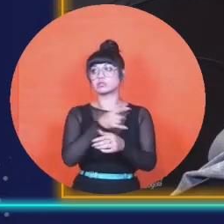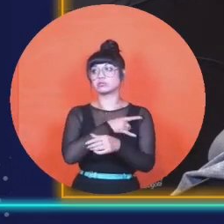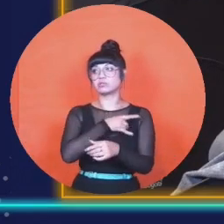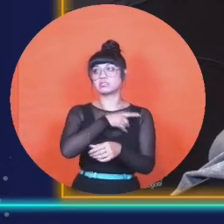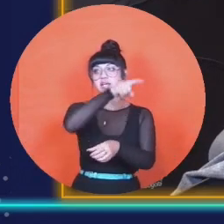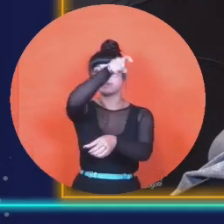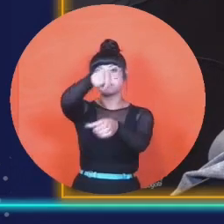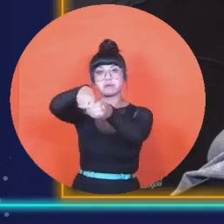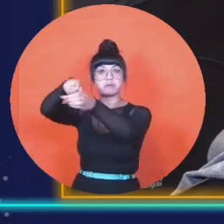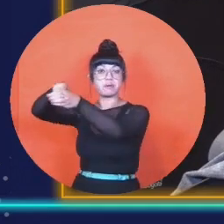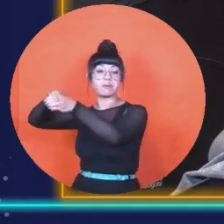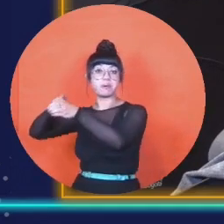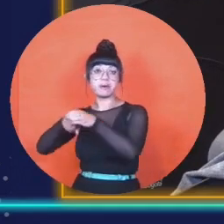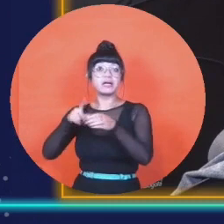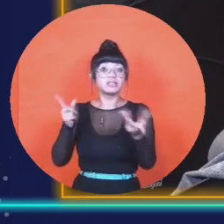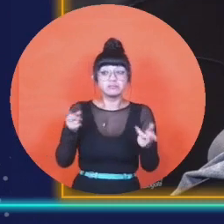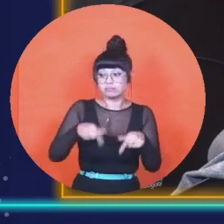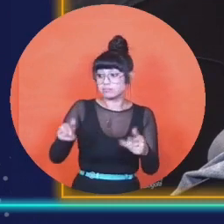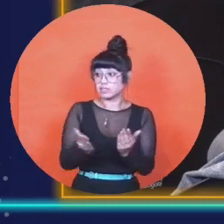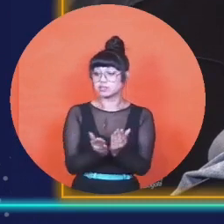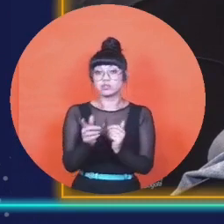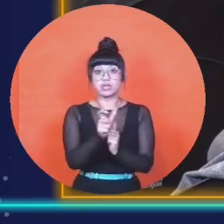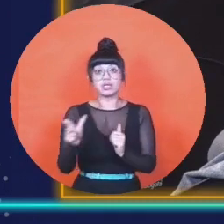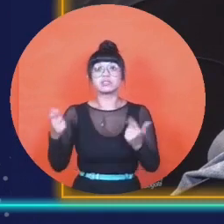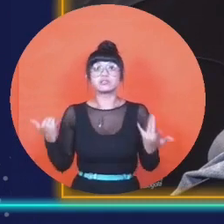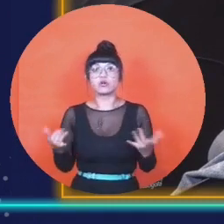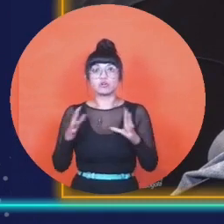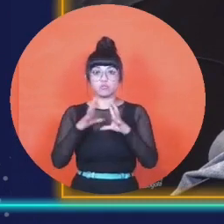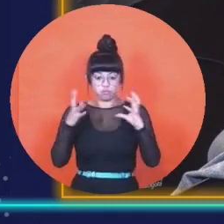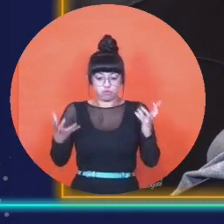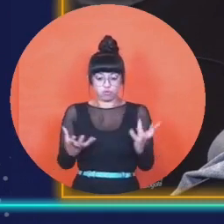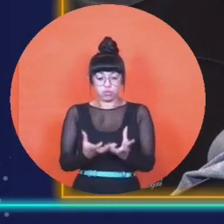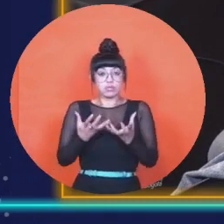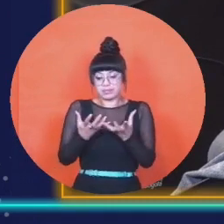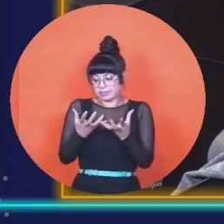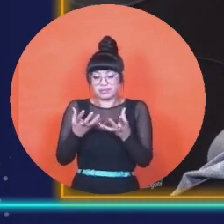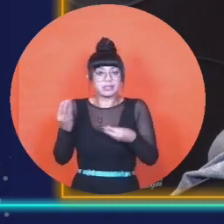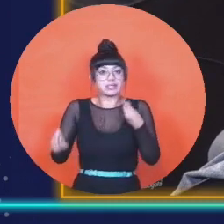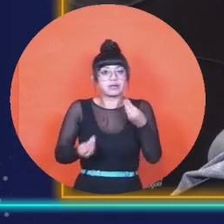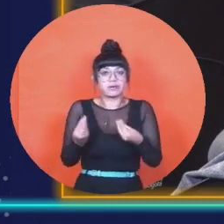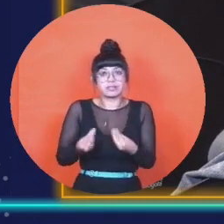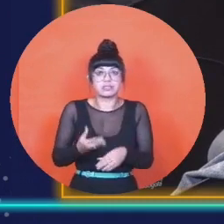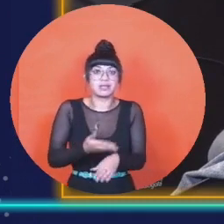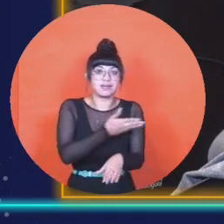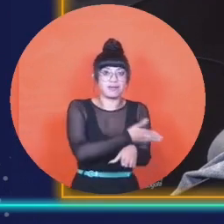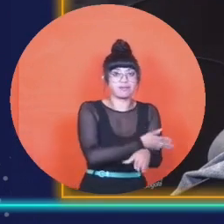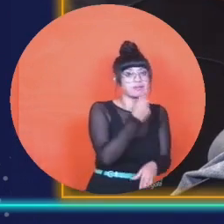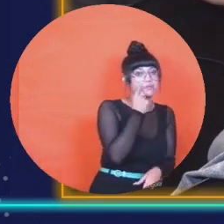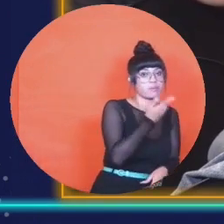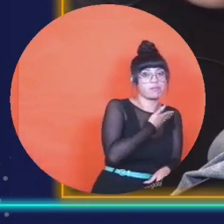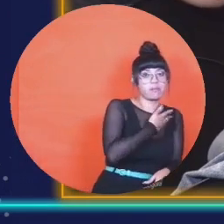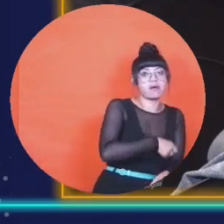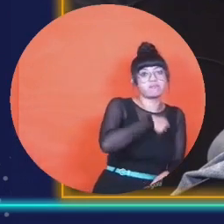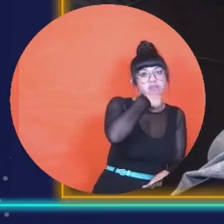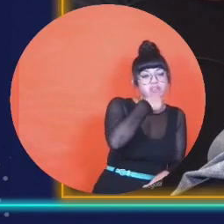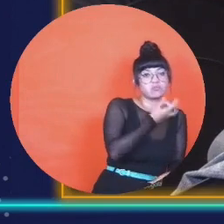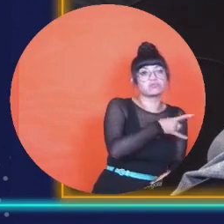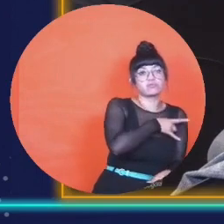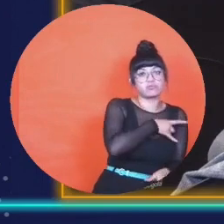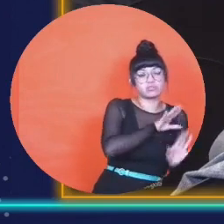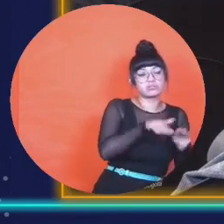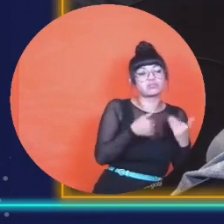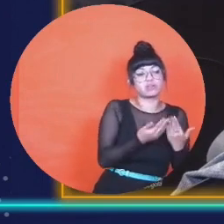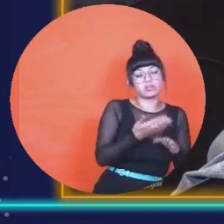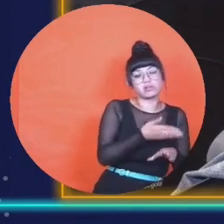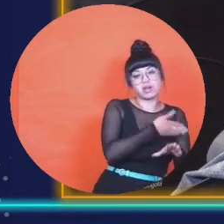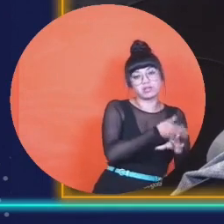Entonces, si los chinos hoy en día tienen el mundo en las manos, tenemos que nosotros, los antiguos, los viejos también, y las universidades y los colegios, prepararnos